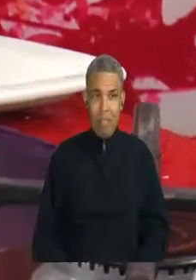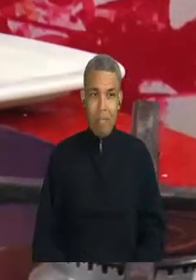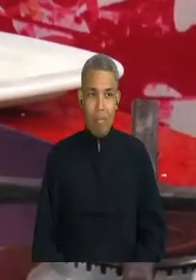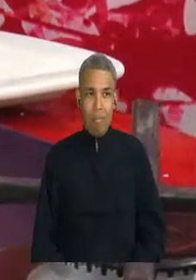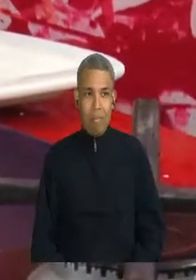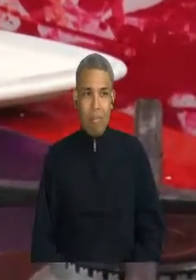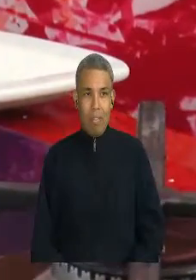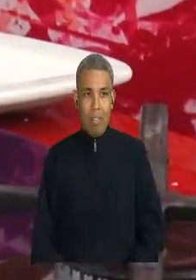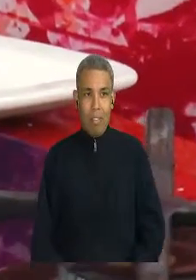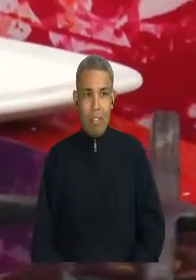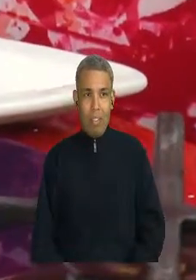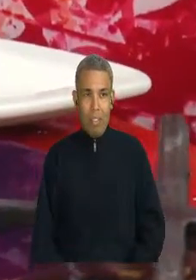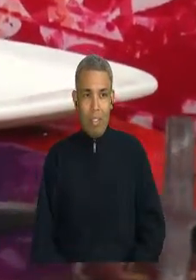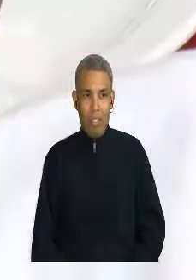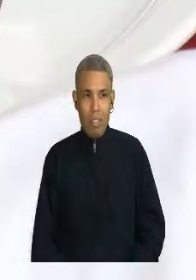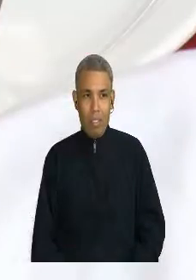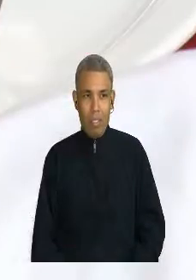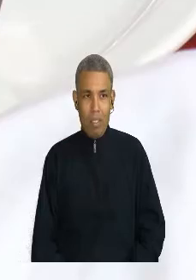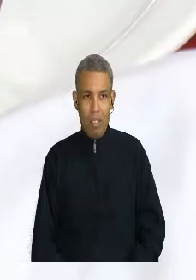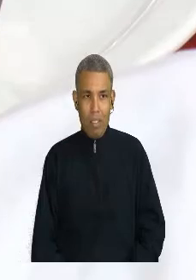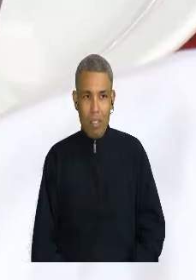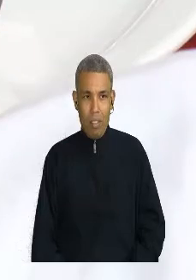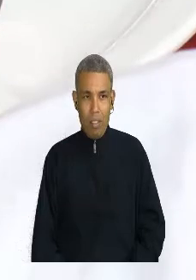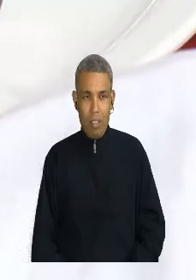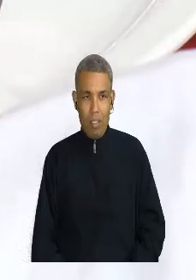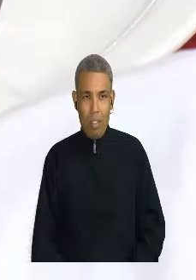sí, sí. Sí, porque yo sé que aquí comen bastante,